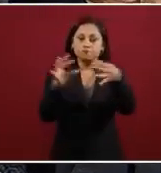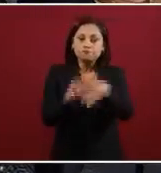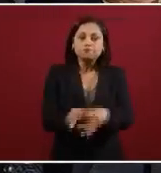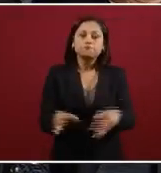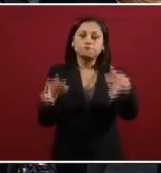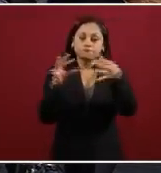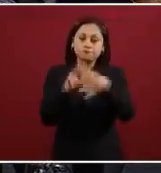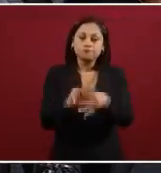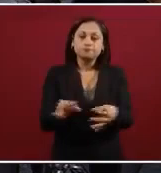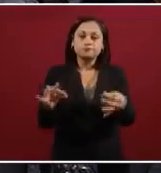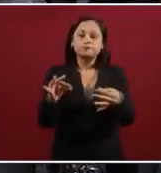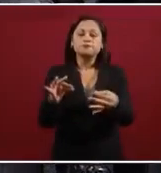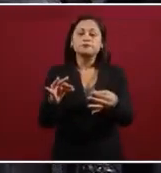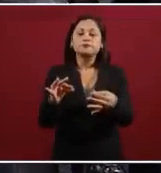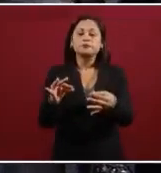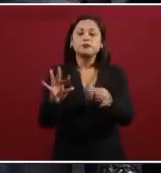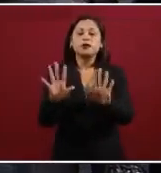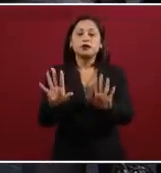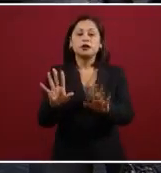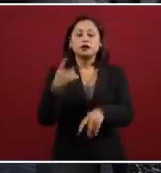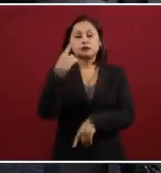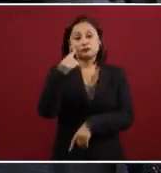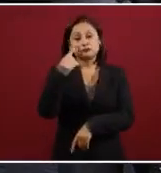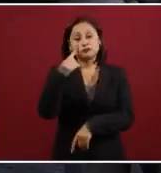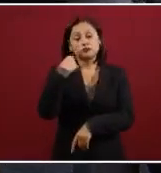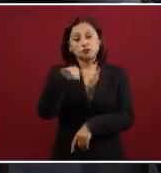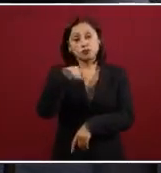No vamos nunca a esconder nada.